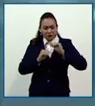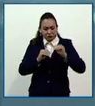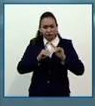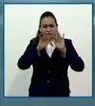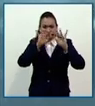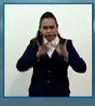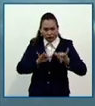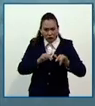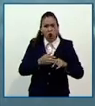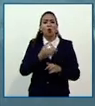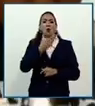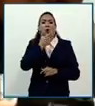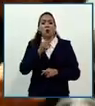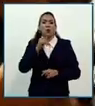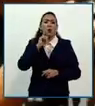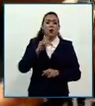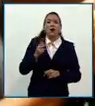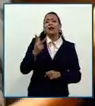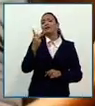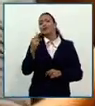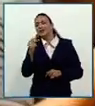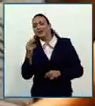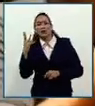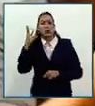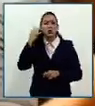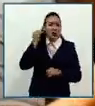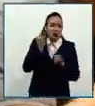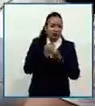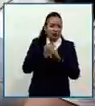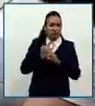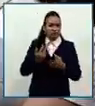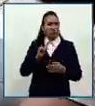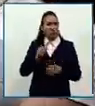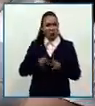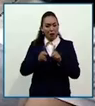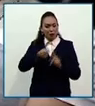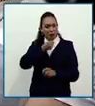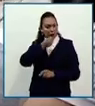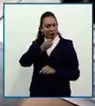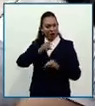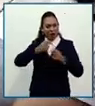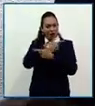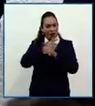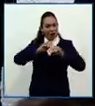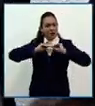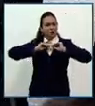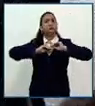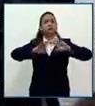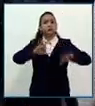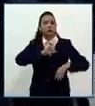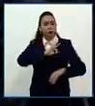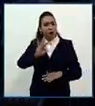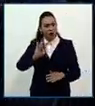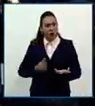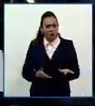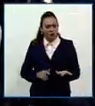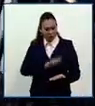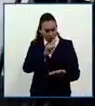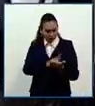radioeléctrico, como la radio, televisión e Internet, y de expresiones oficiales a través de medios de comunicación,